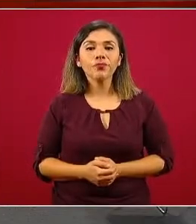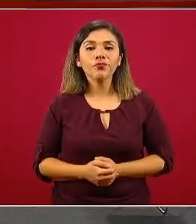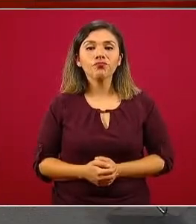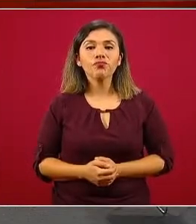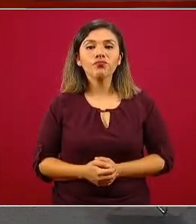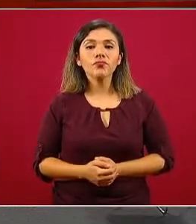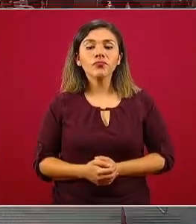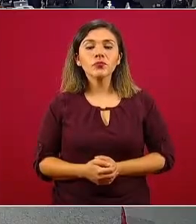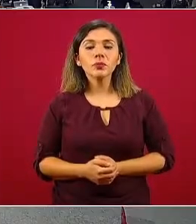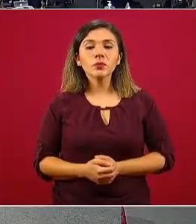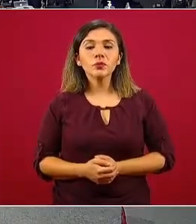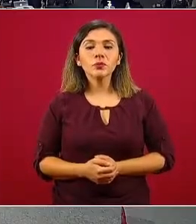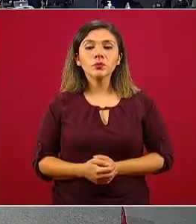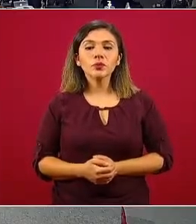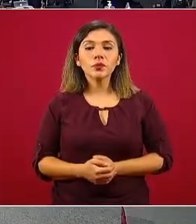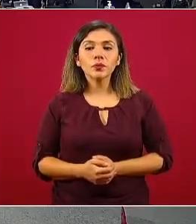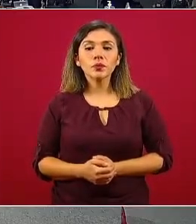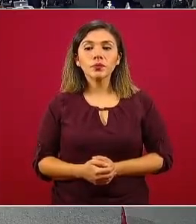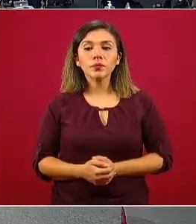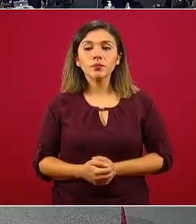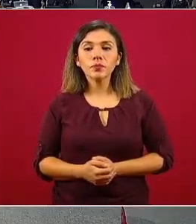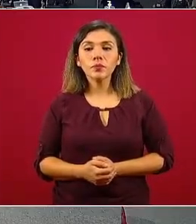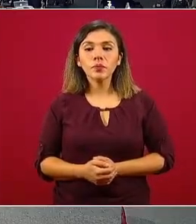vamos aquí con Fernanda, Carlos y Dulce.